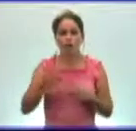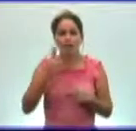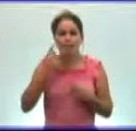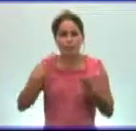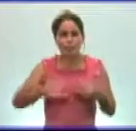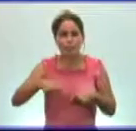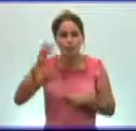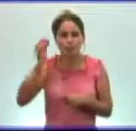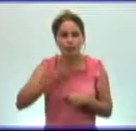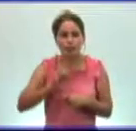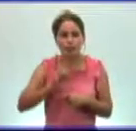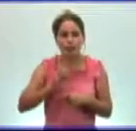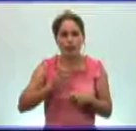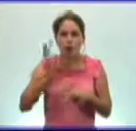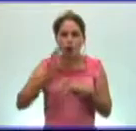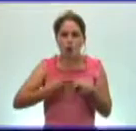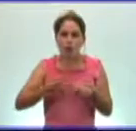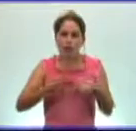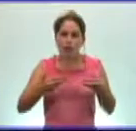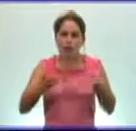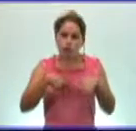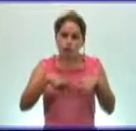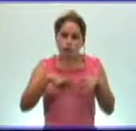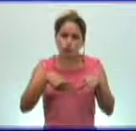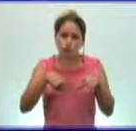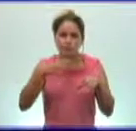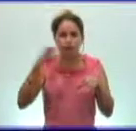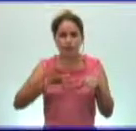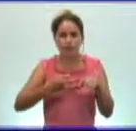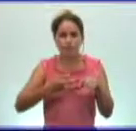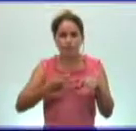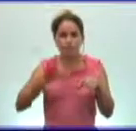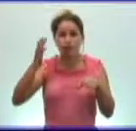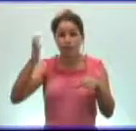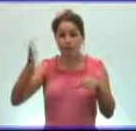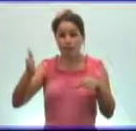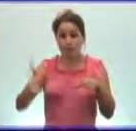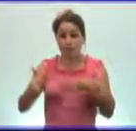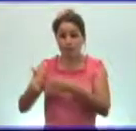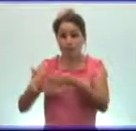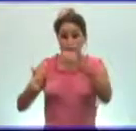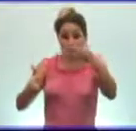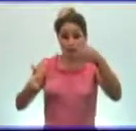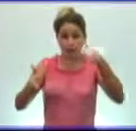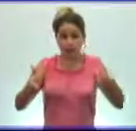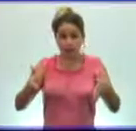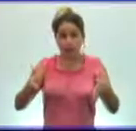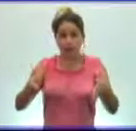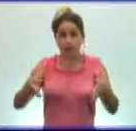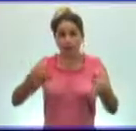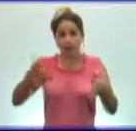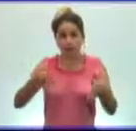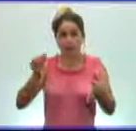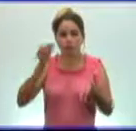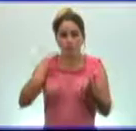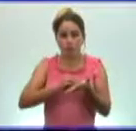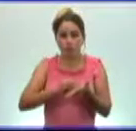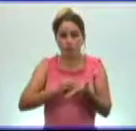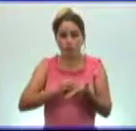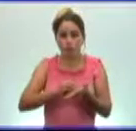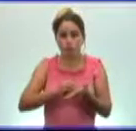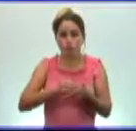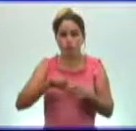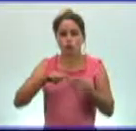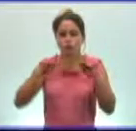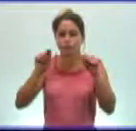la derecha e izquierda, teniendo que primero colocamos el símbolo del elemento metálico, que sería el hierro, y como estamos hablando del